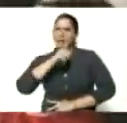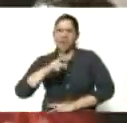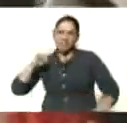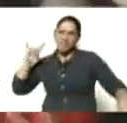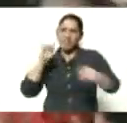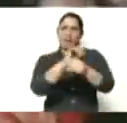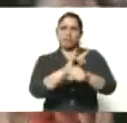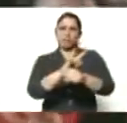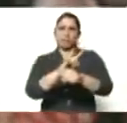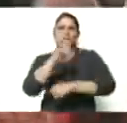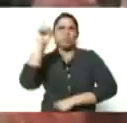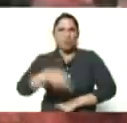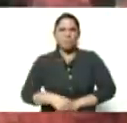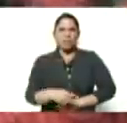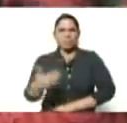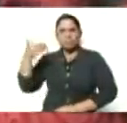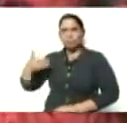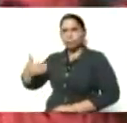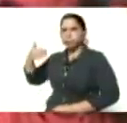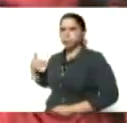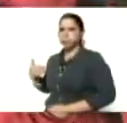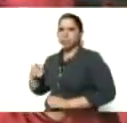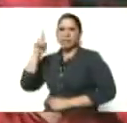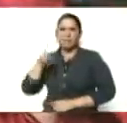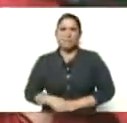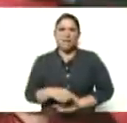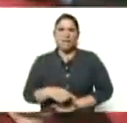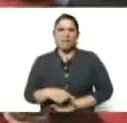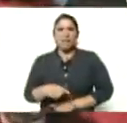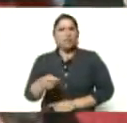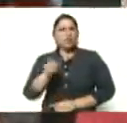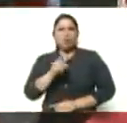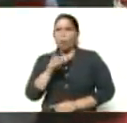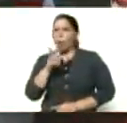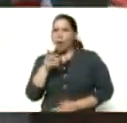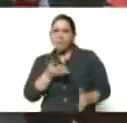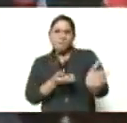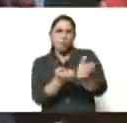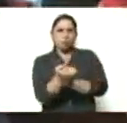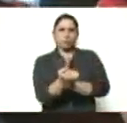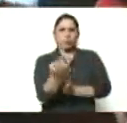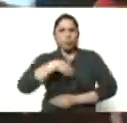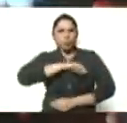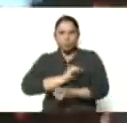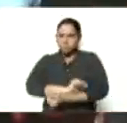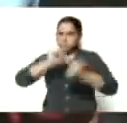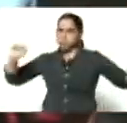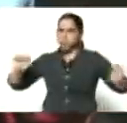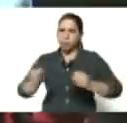traición y de la regresión y de la involución. Lo rompimos.